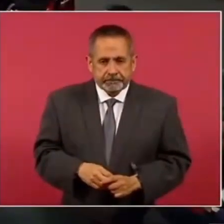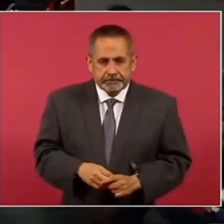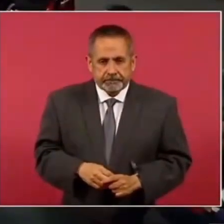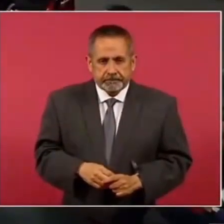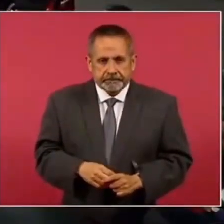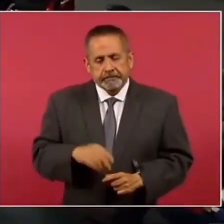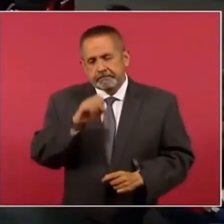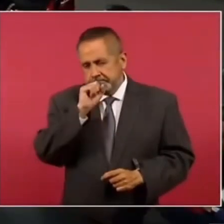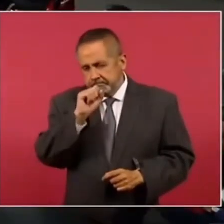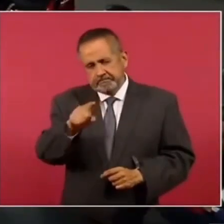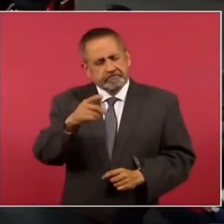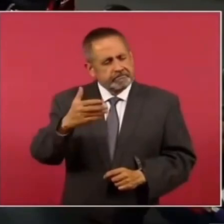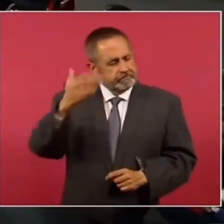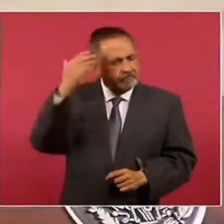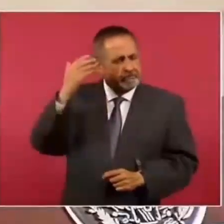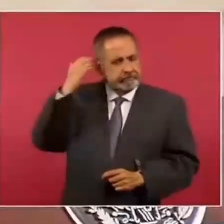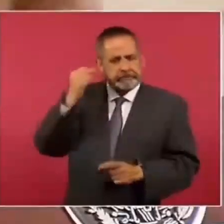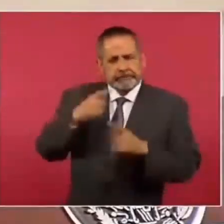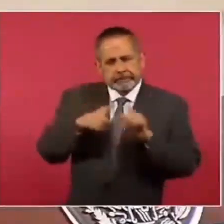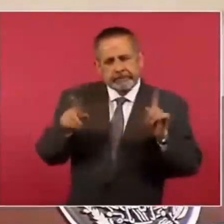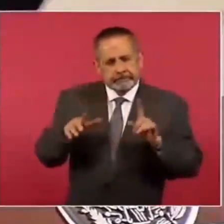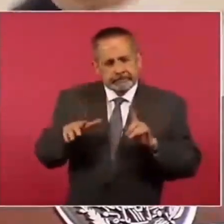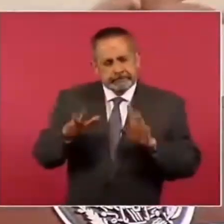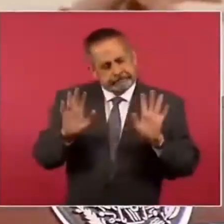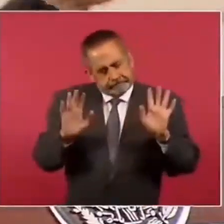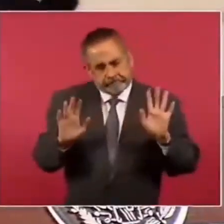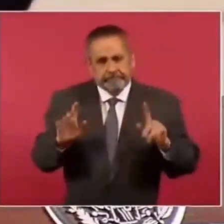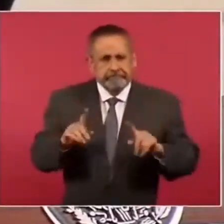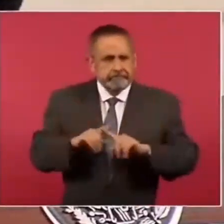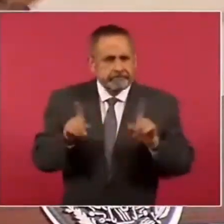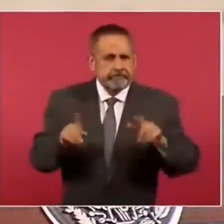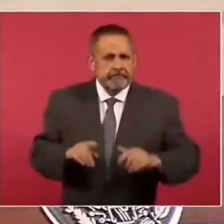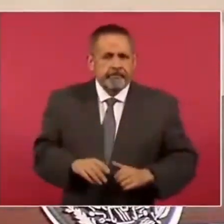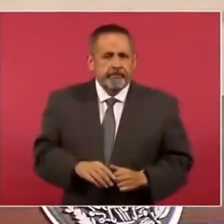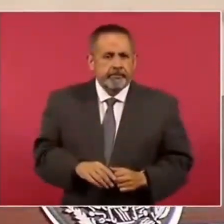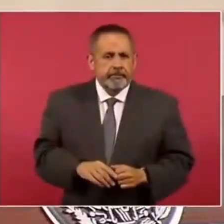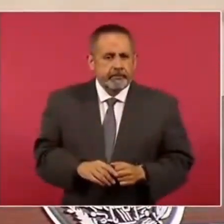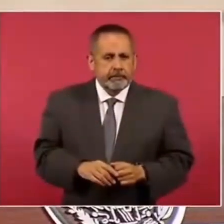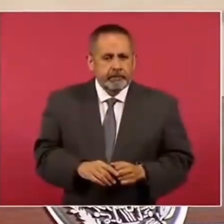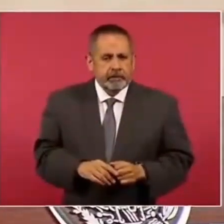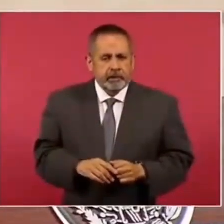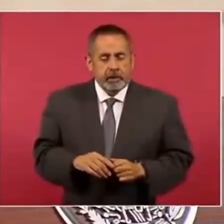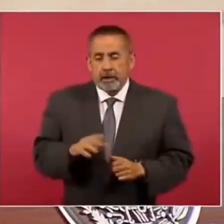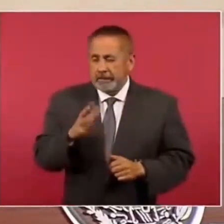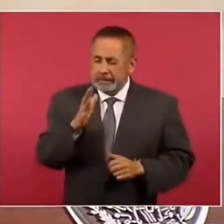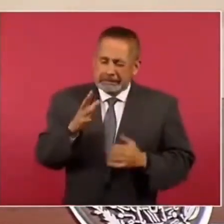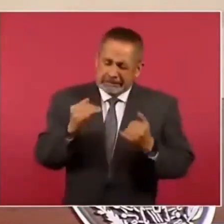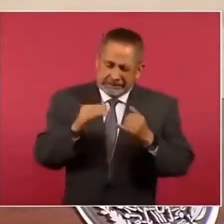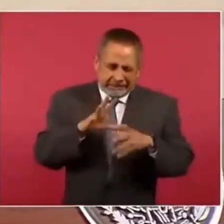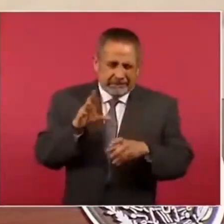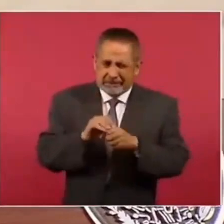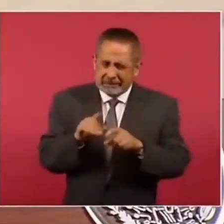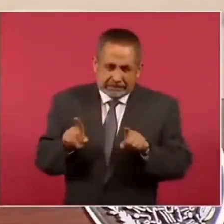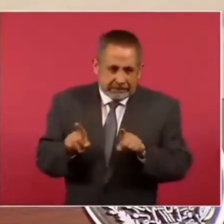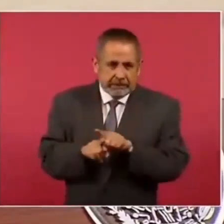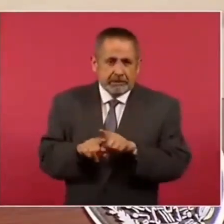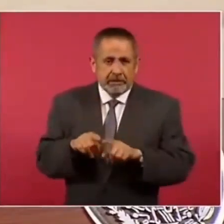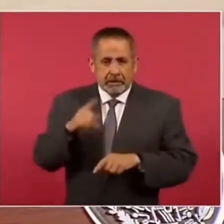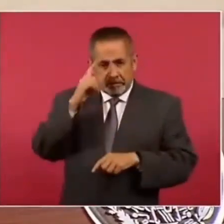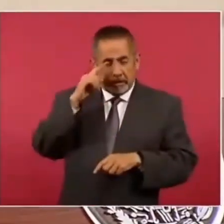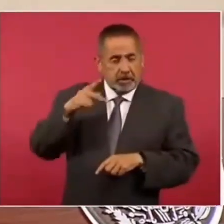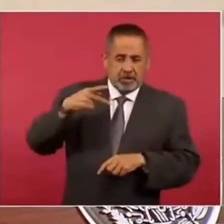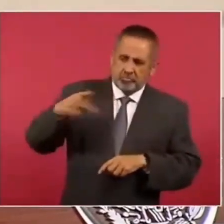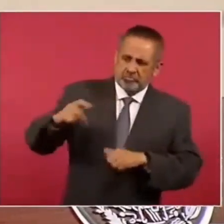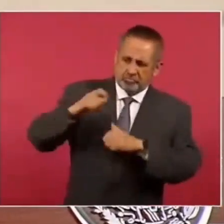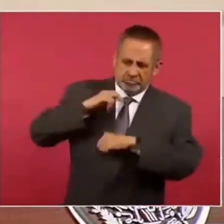en otras circunstancias y casi en su totalidad para que el Estado se